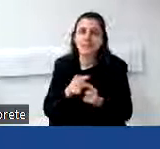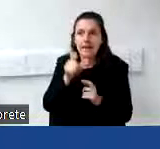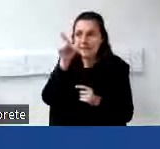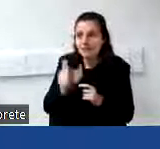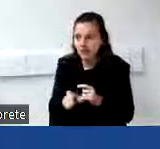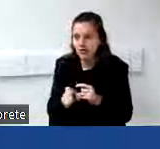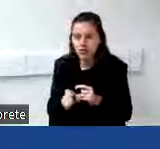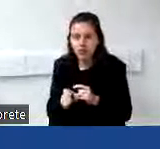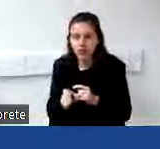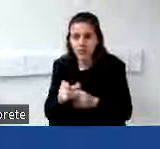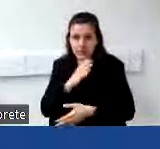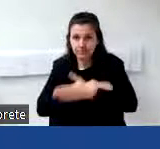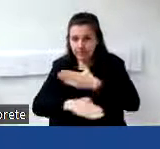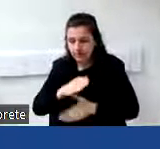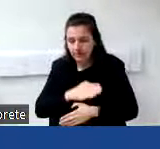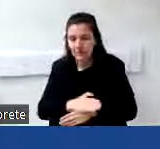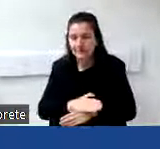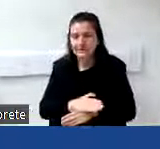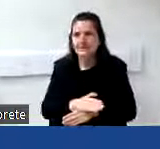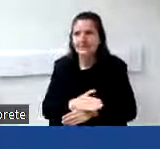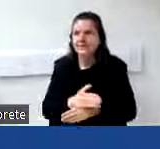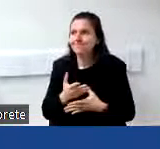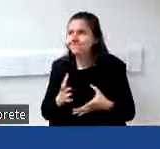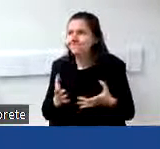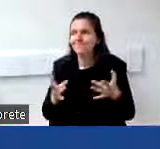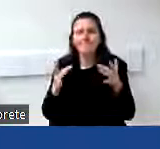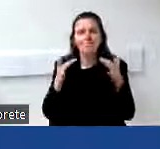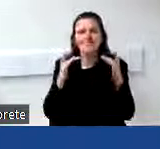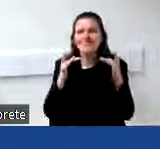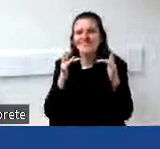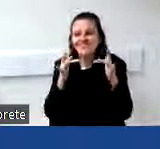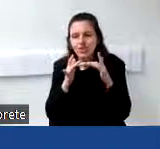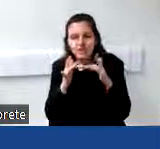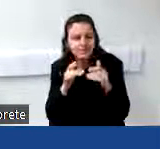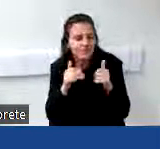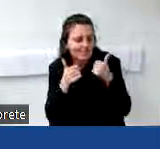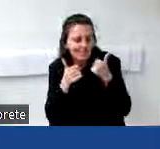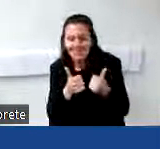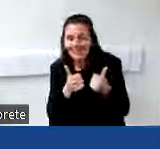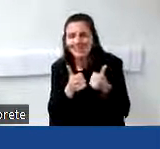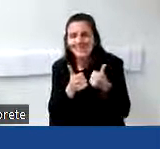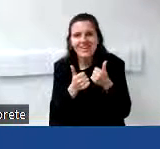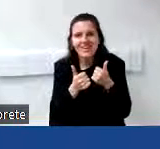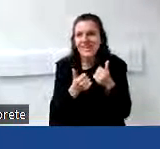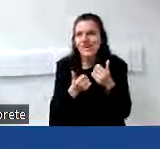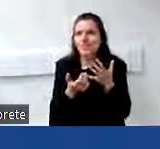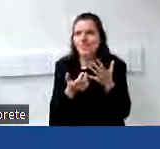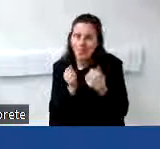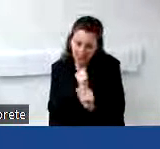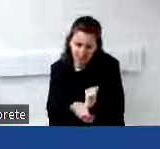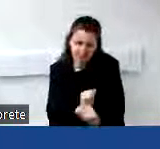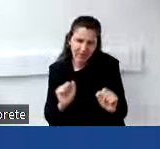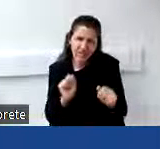logra, si no se logra como este vínculo respetuoso o este vínculo como fluido, bueno, poder